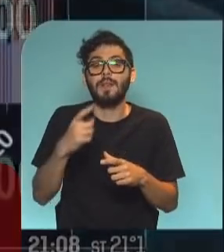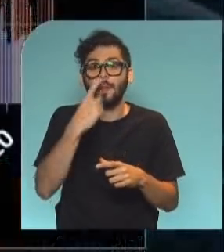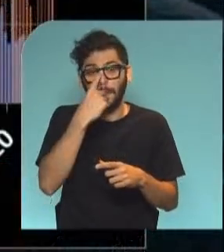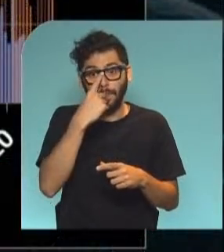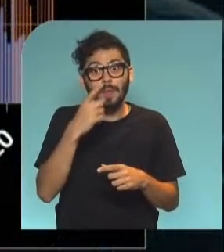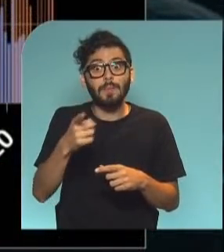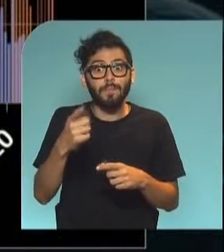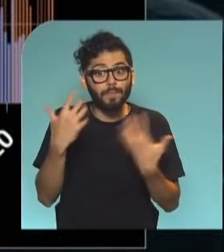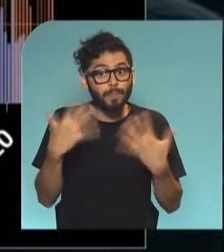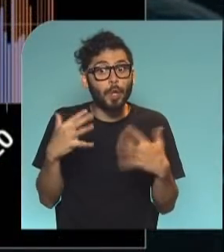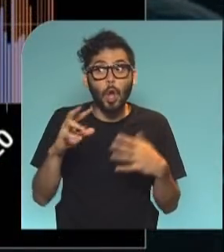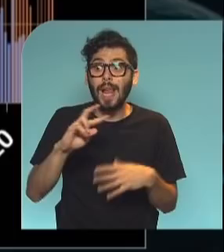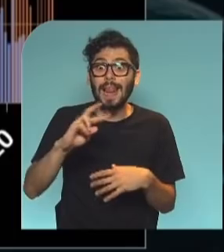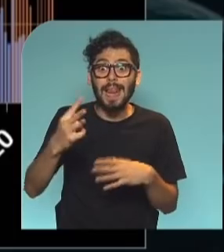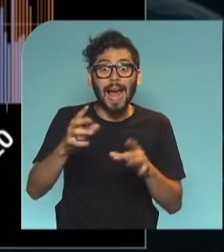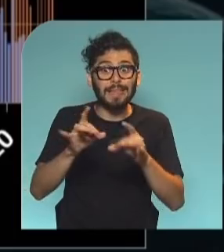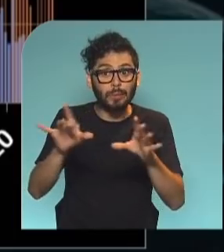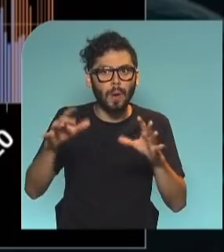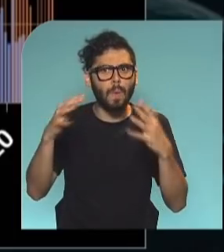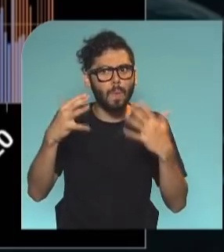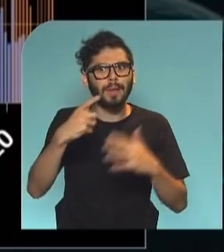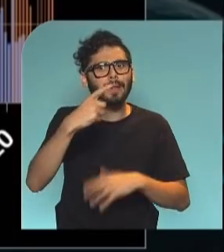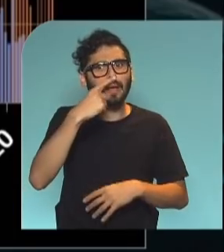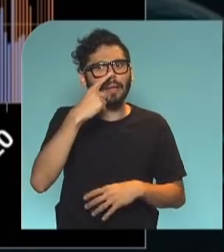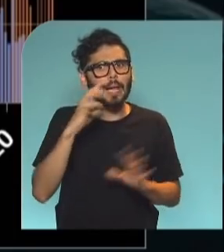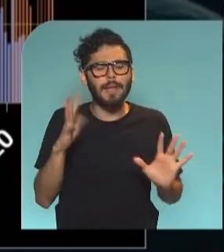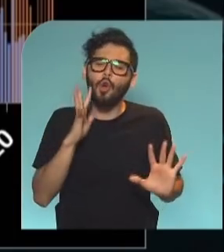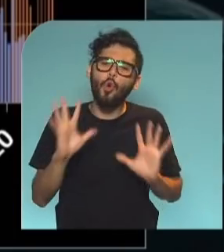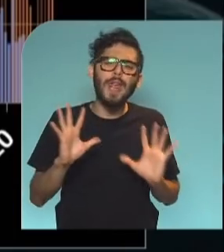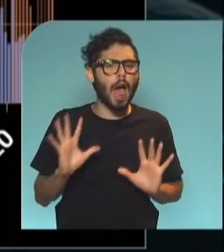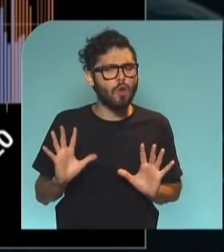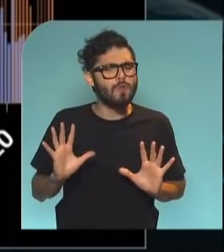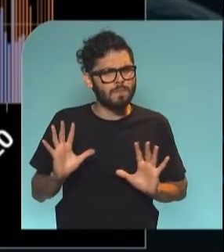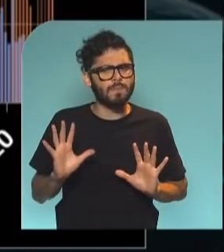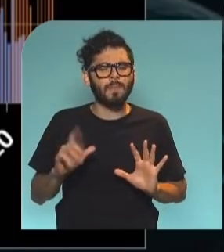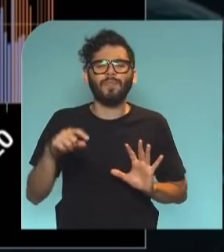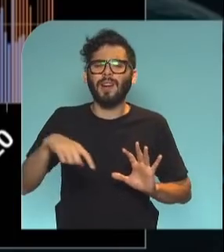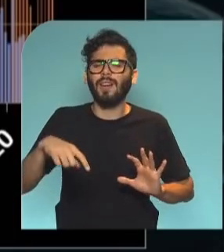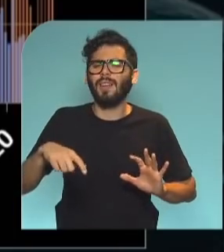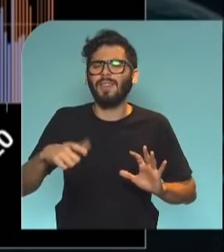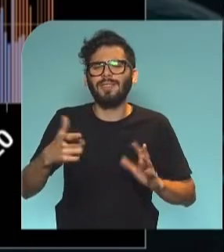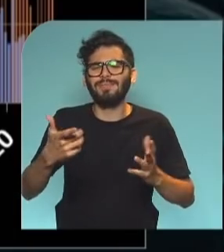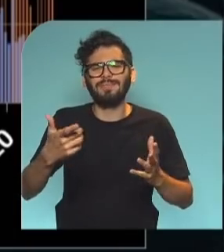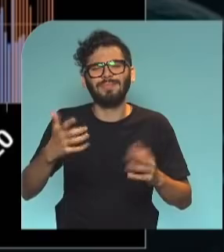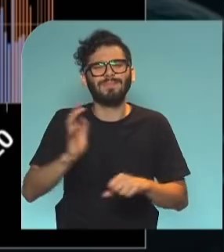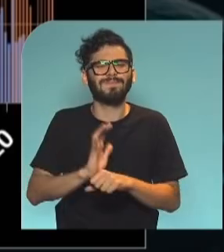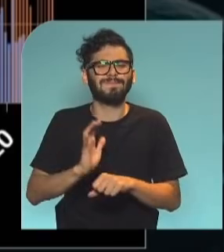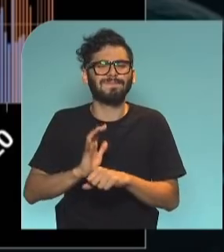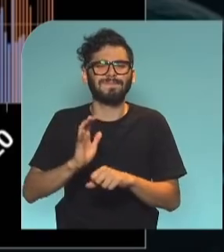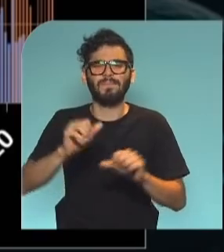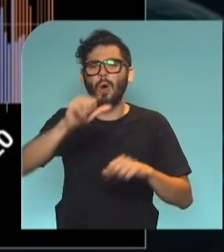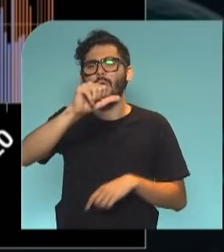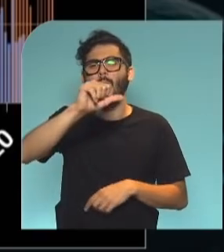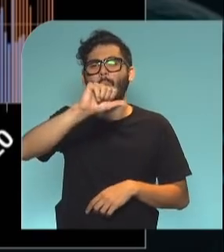es bastante interesante. Hay que tener muchísimo cuidado con esto de andar variándose en el verano